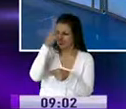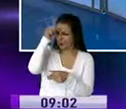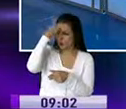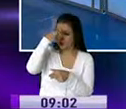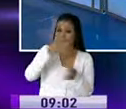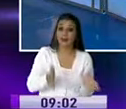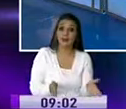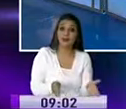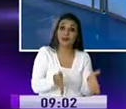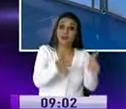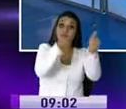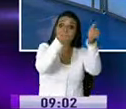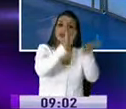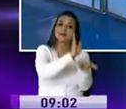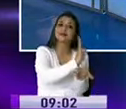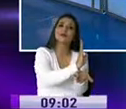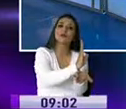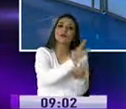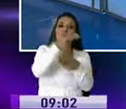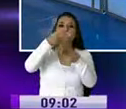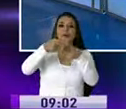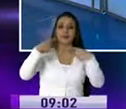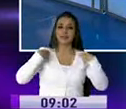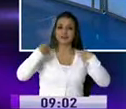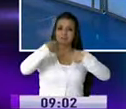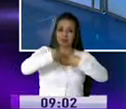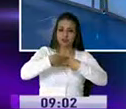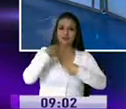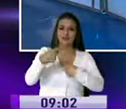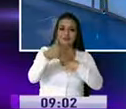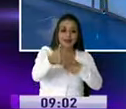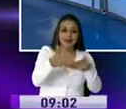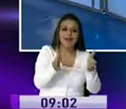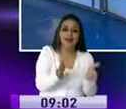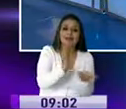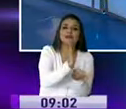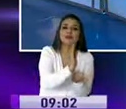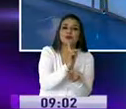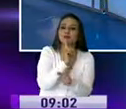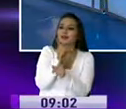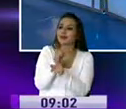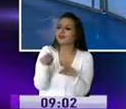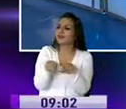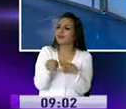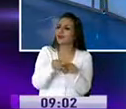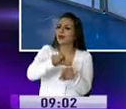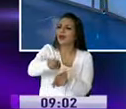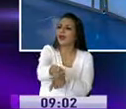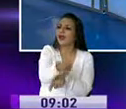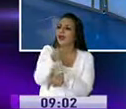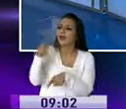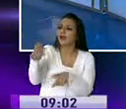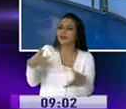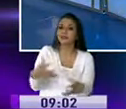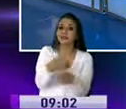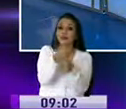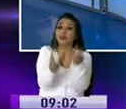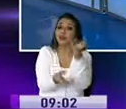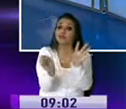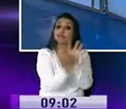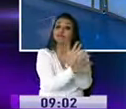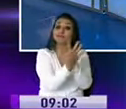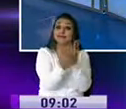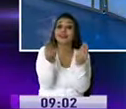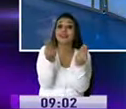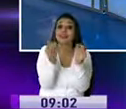es del Seguro Social, o sea, es el edificio del Seguro verás, Social. A mí me da la idea cuando dicen la caja fuerte. Eso, vamos a porque la caja fuerte. Porque ahí está el dinero de todo el mundo,